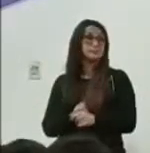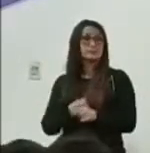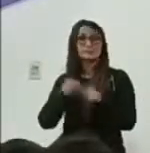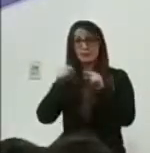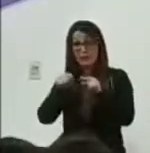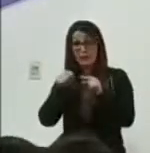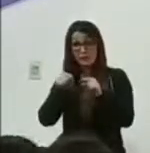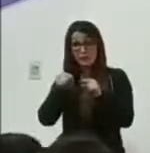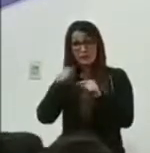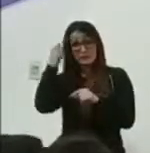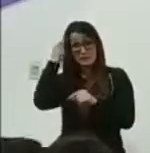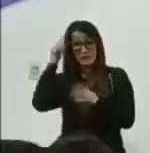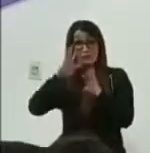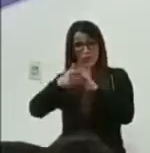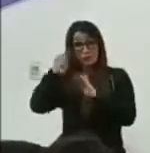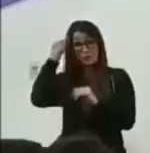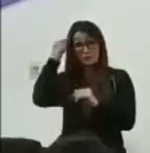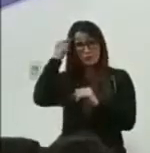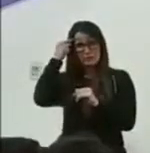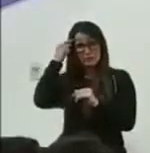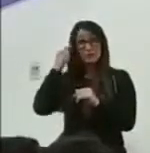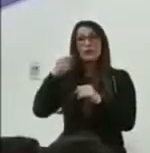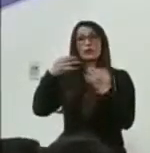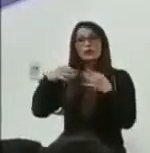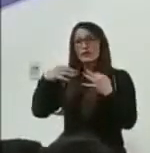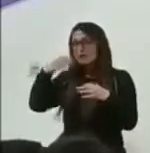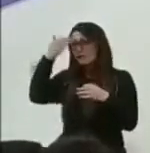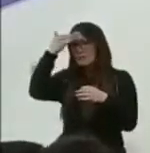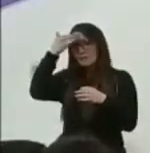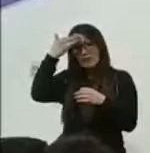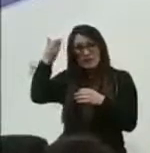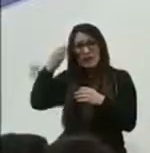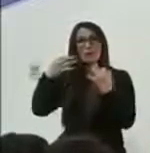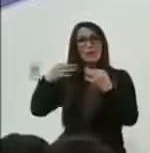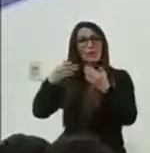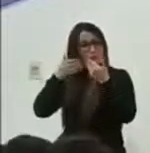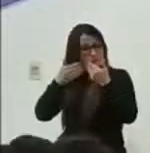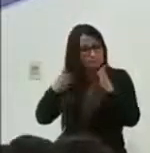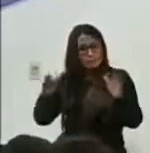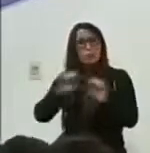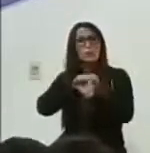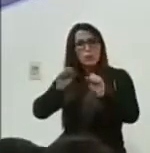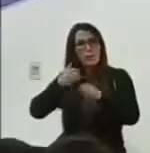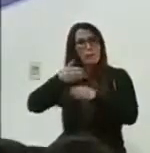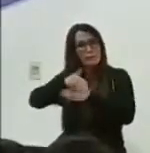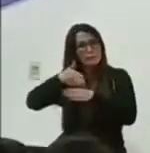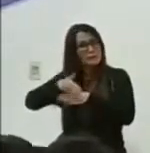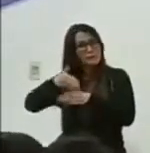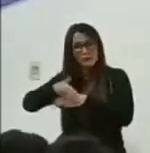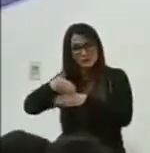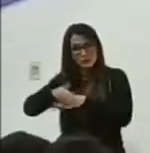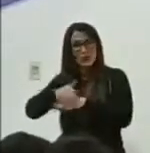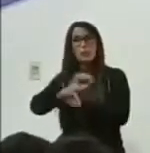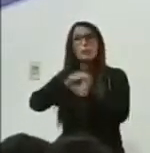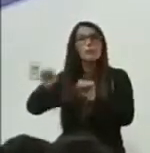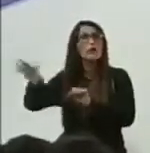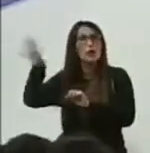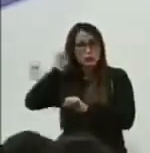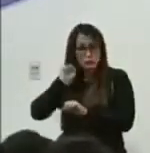En ese marco, nuestro Frente Amplio tiene que abrir la posibilidad de participación,